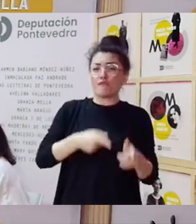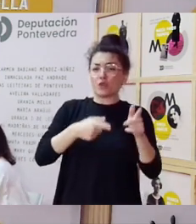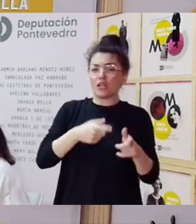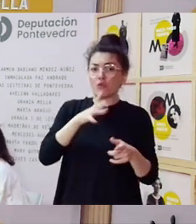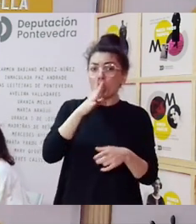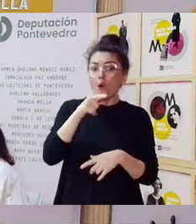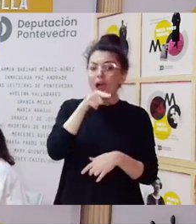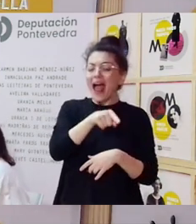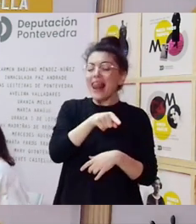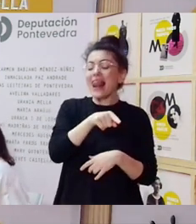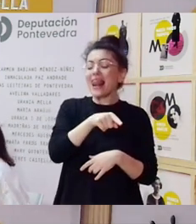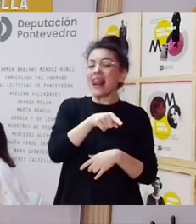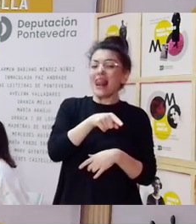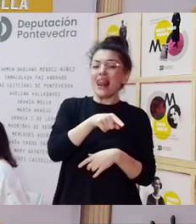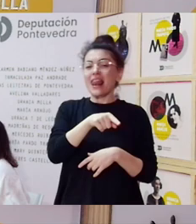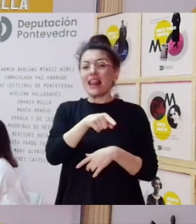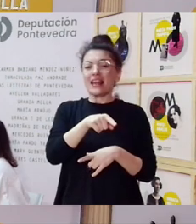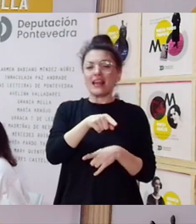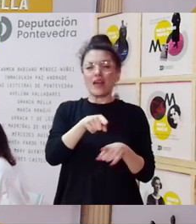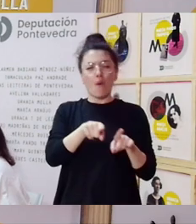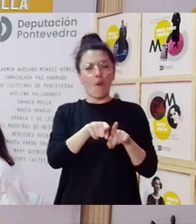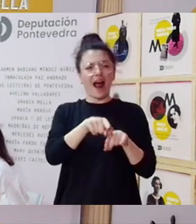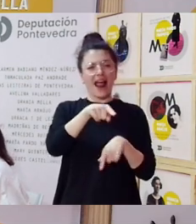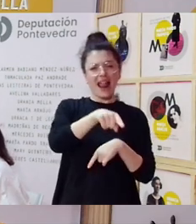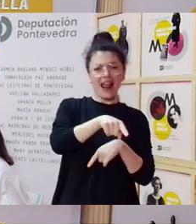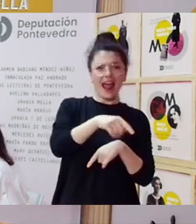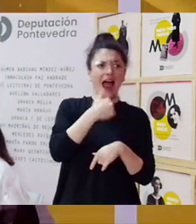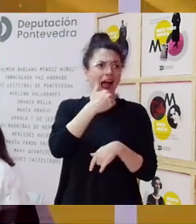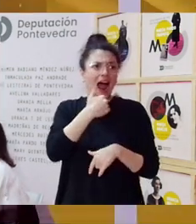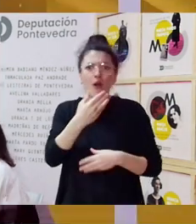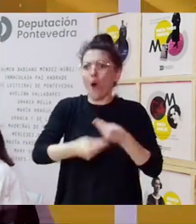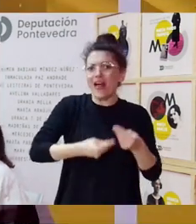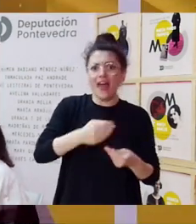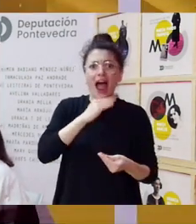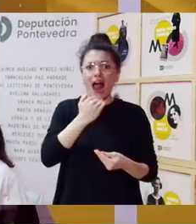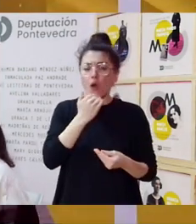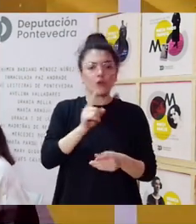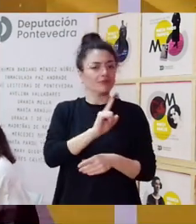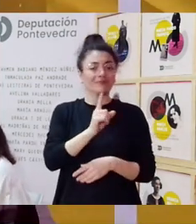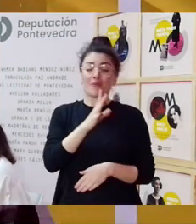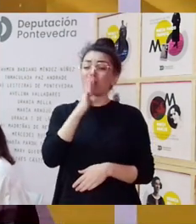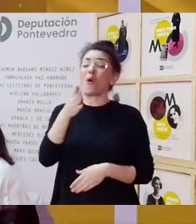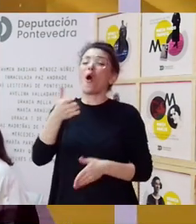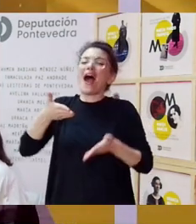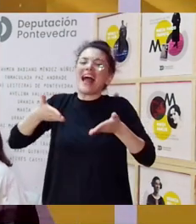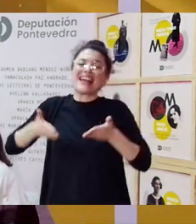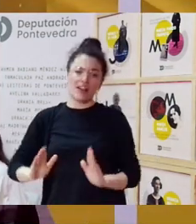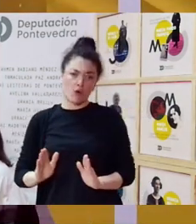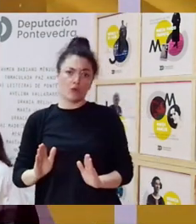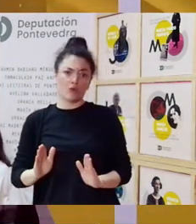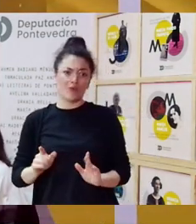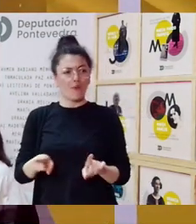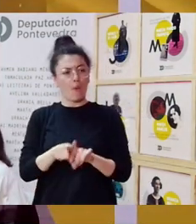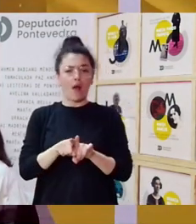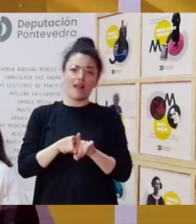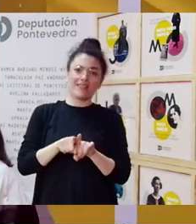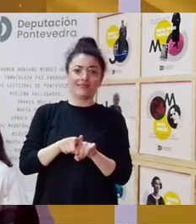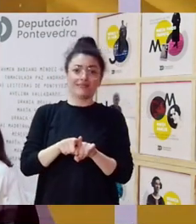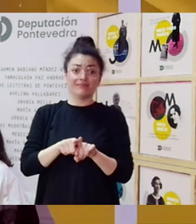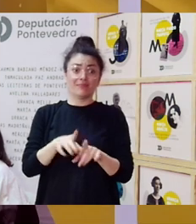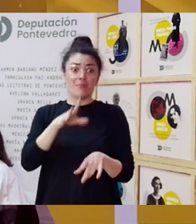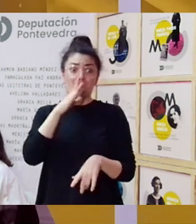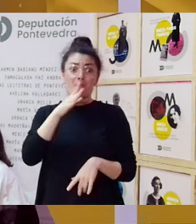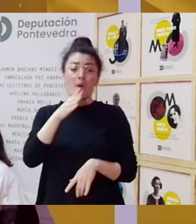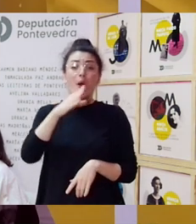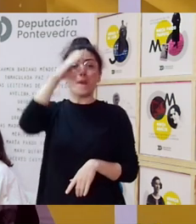el non exactamente por sí nada mismo, que el fixera, no. Que era fillo, sino como presión, non? Era fillo de Víctor